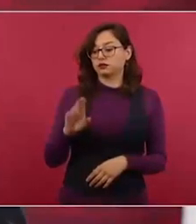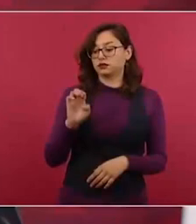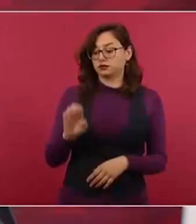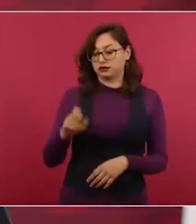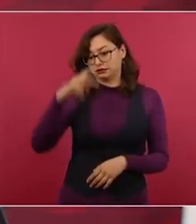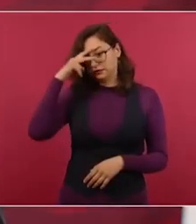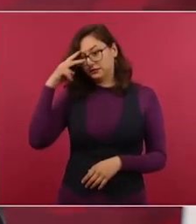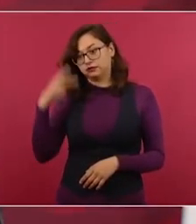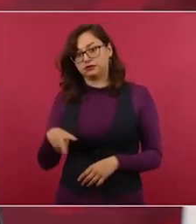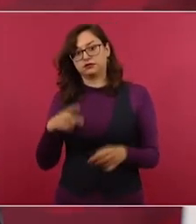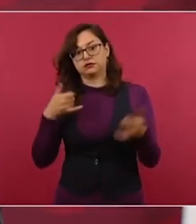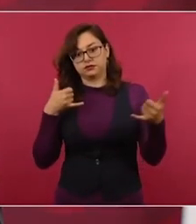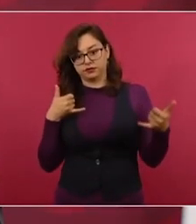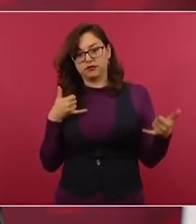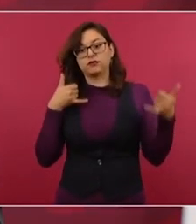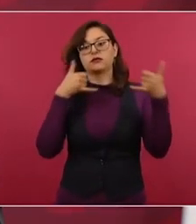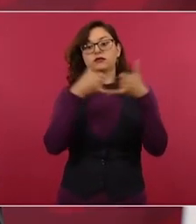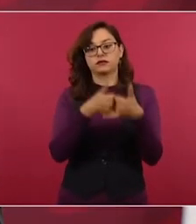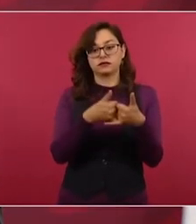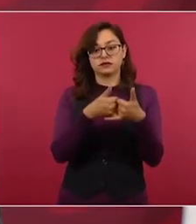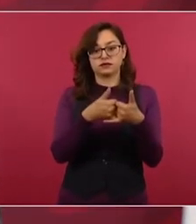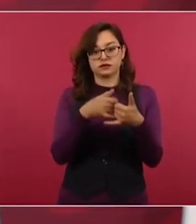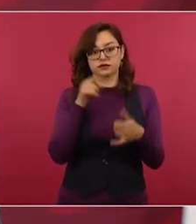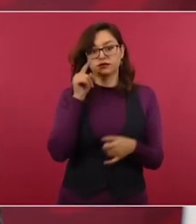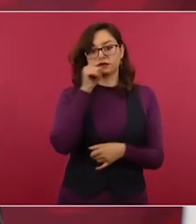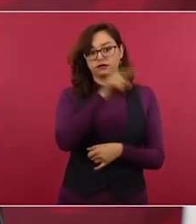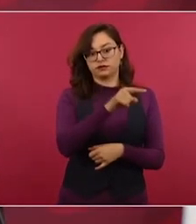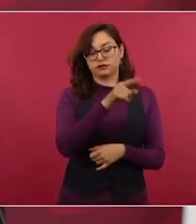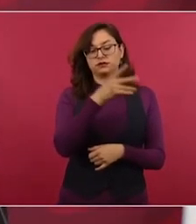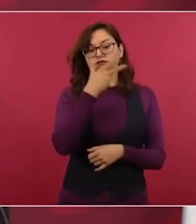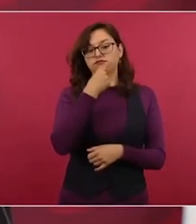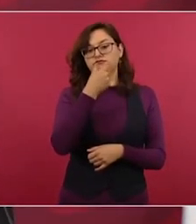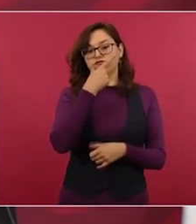México, Marcelo Ebrard, con el señor Blinken,